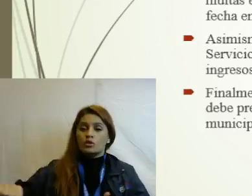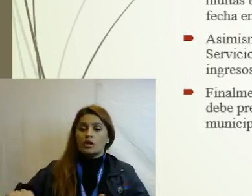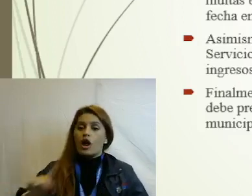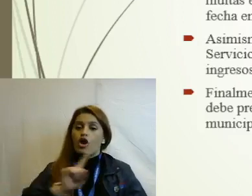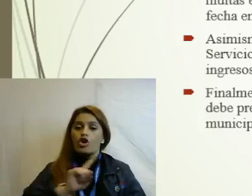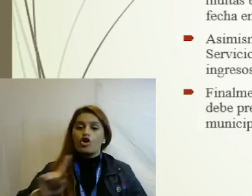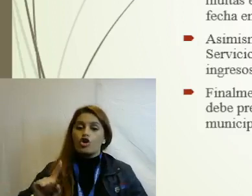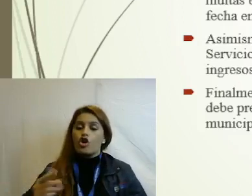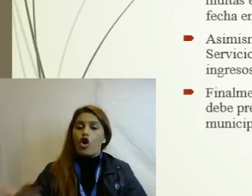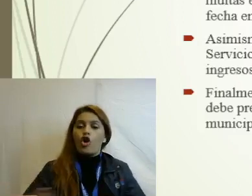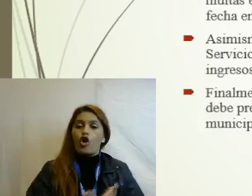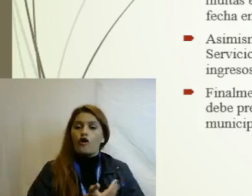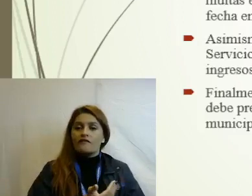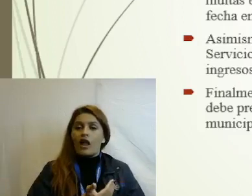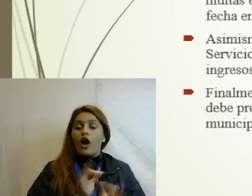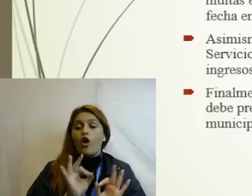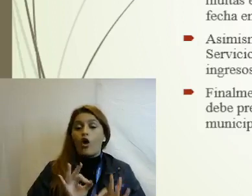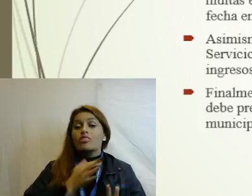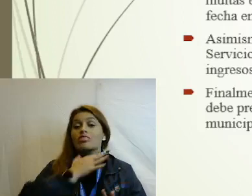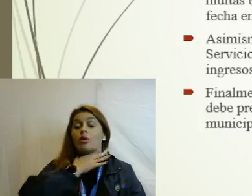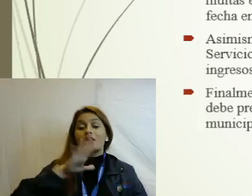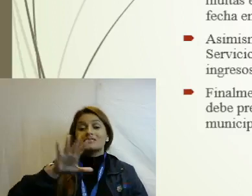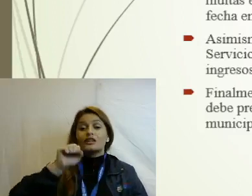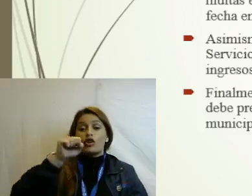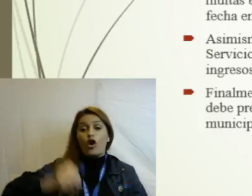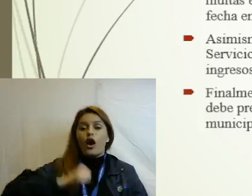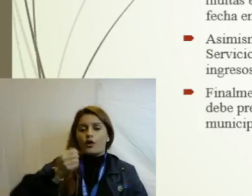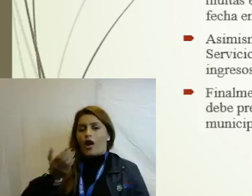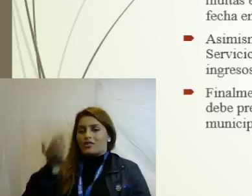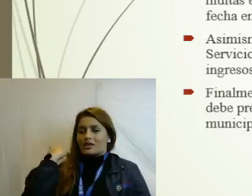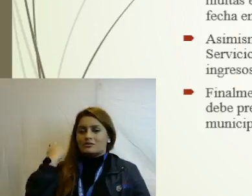cobrar multas o deudas de más de 5 años